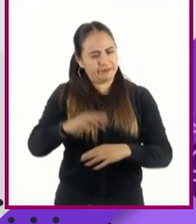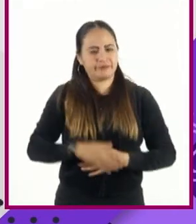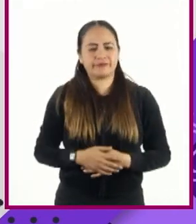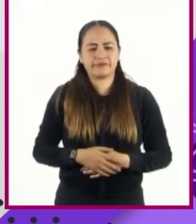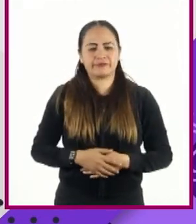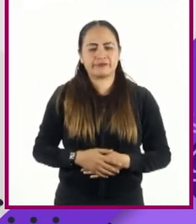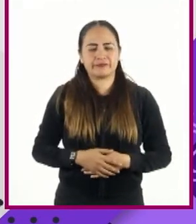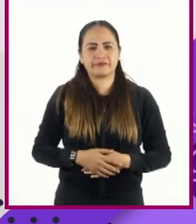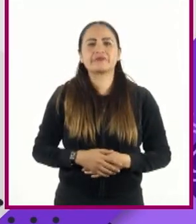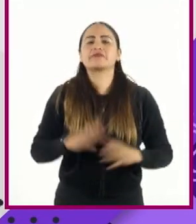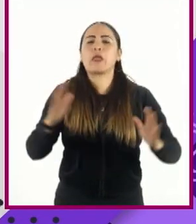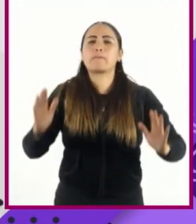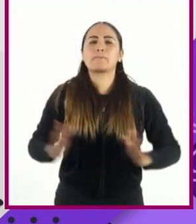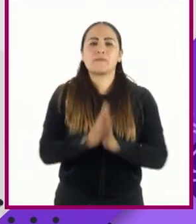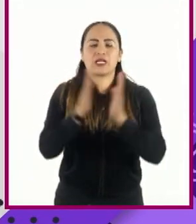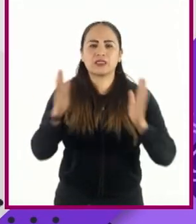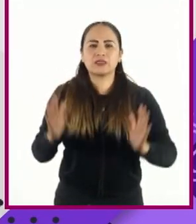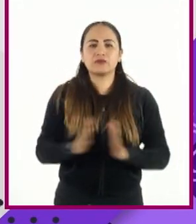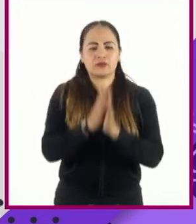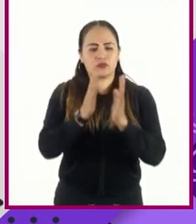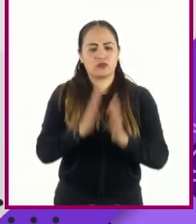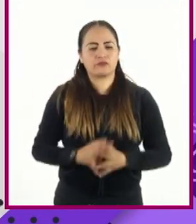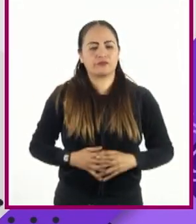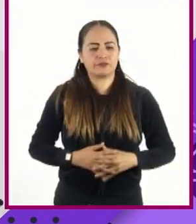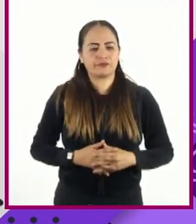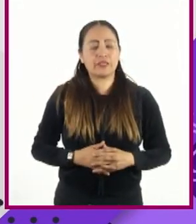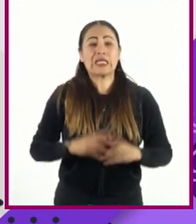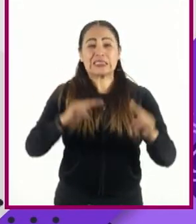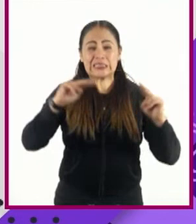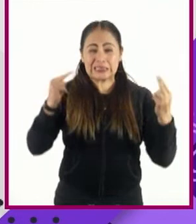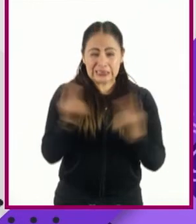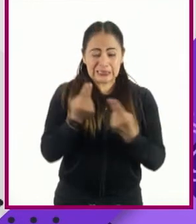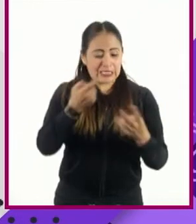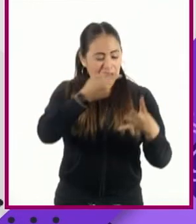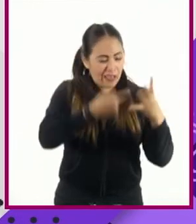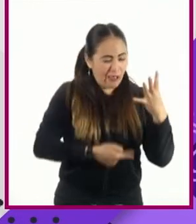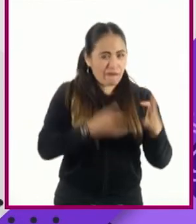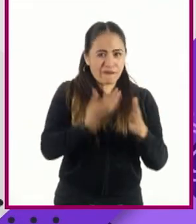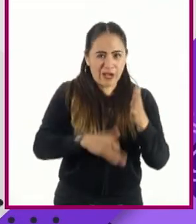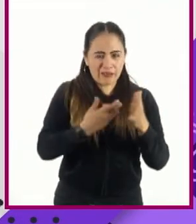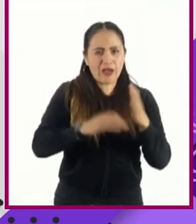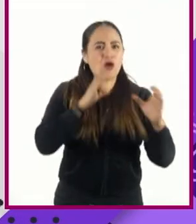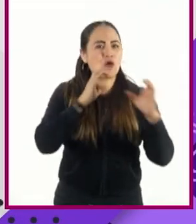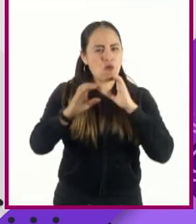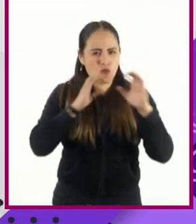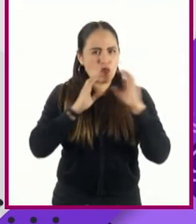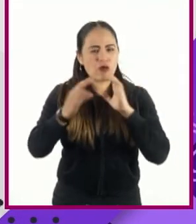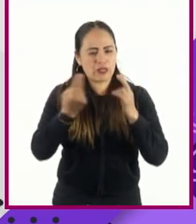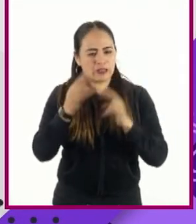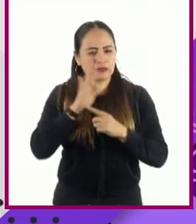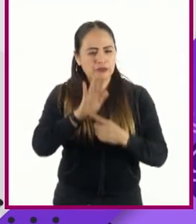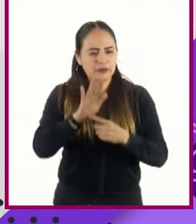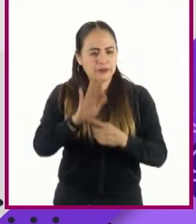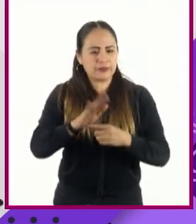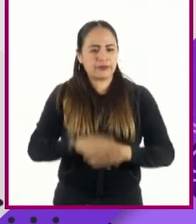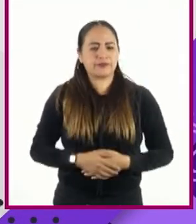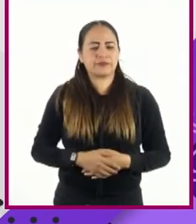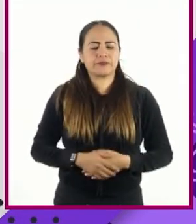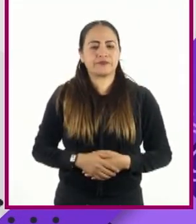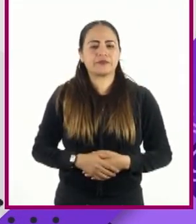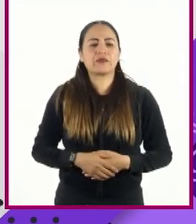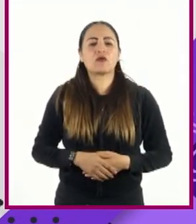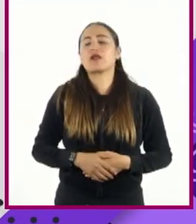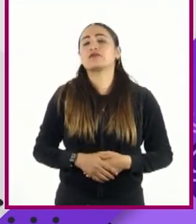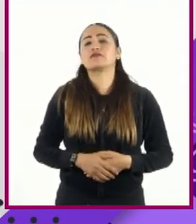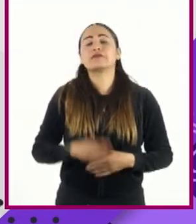Comunicar las necesidades y ser parte activa de las decisiones que se tomen. Diálogo y escucha. Defender su punto